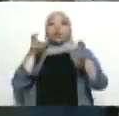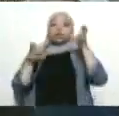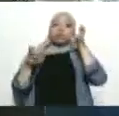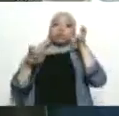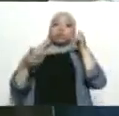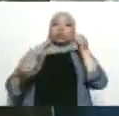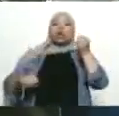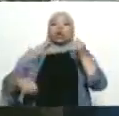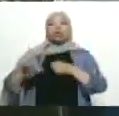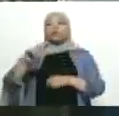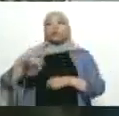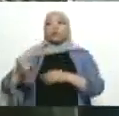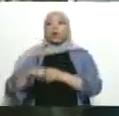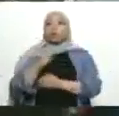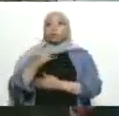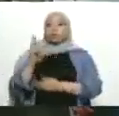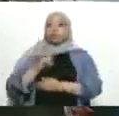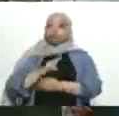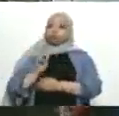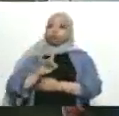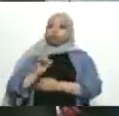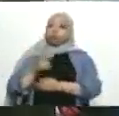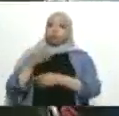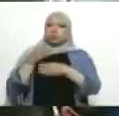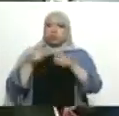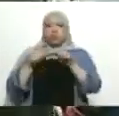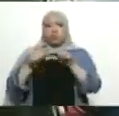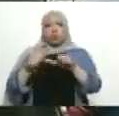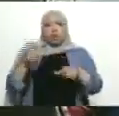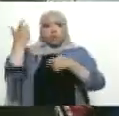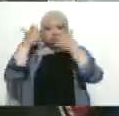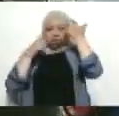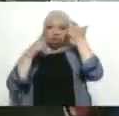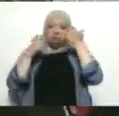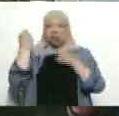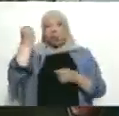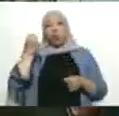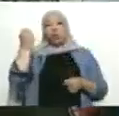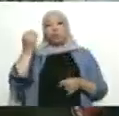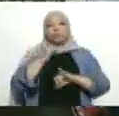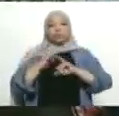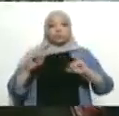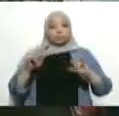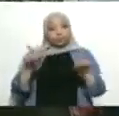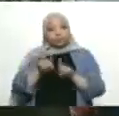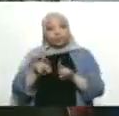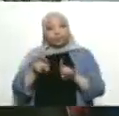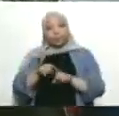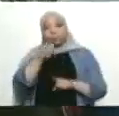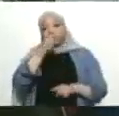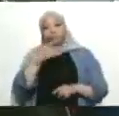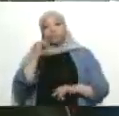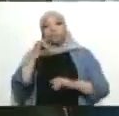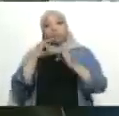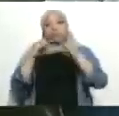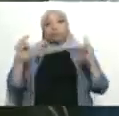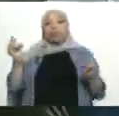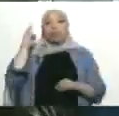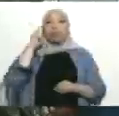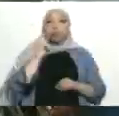leales siempre, traidores nunca. Cuando parecía que ya tenían tomado un trecho del puente internacional Simón